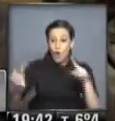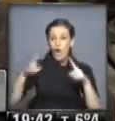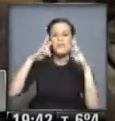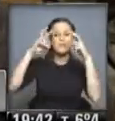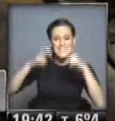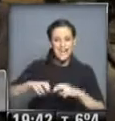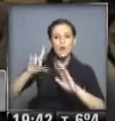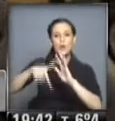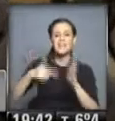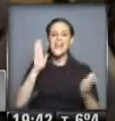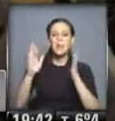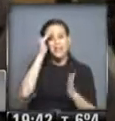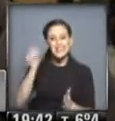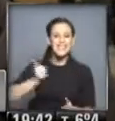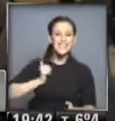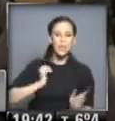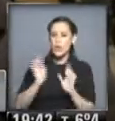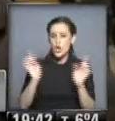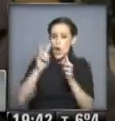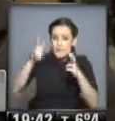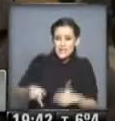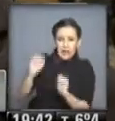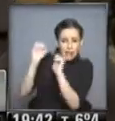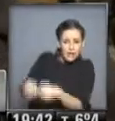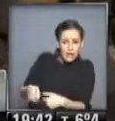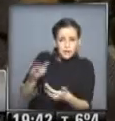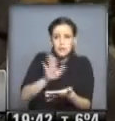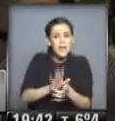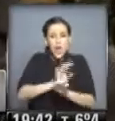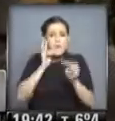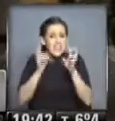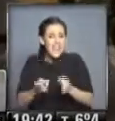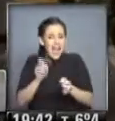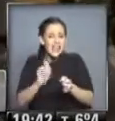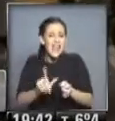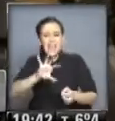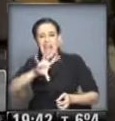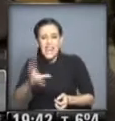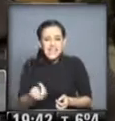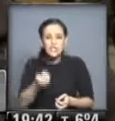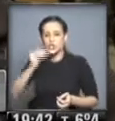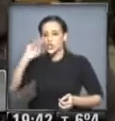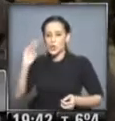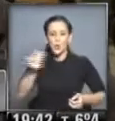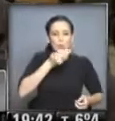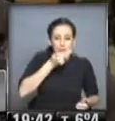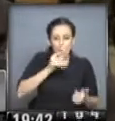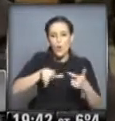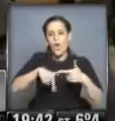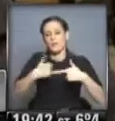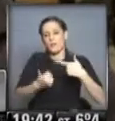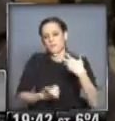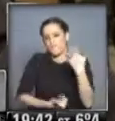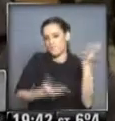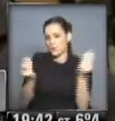en carácter de fiscal federal una serie de delitos, decenas de crímenes constitutivos de privaciones ilegales de libertad, muchas de